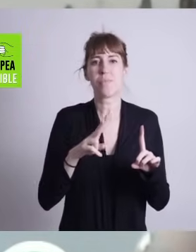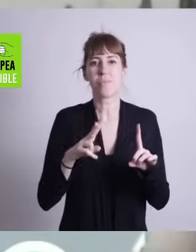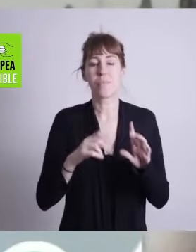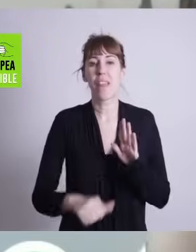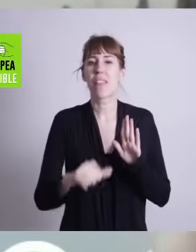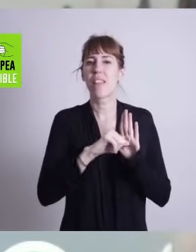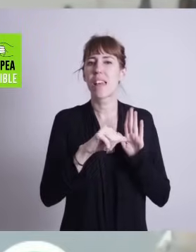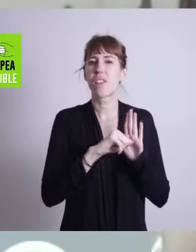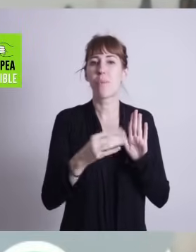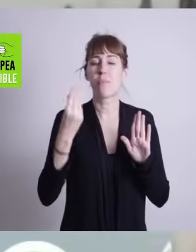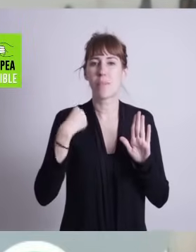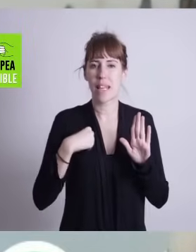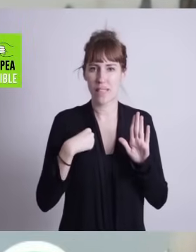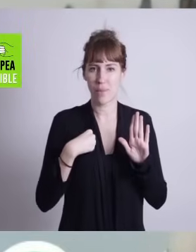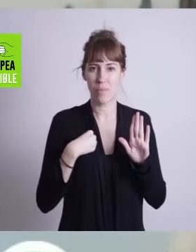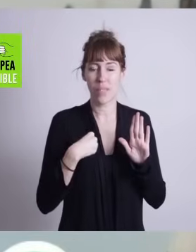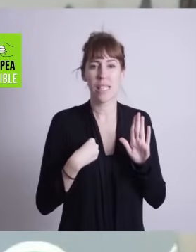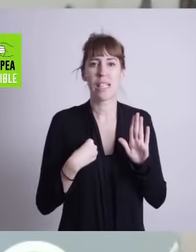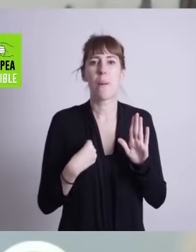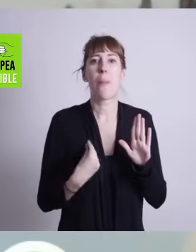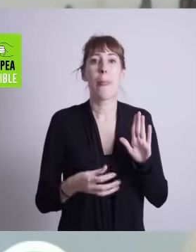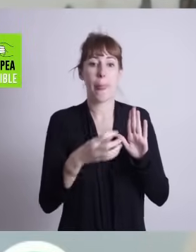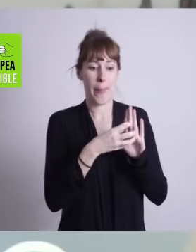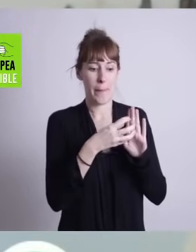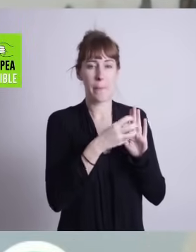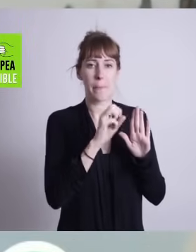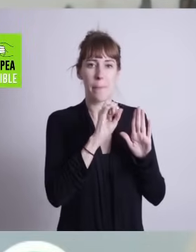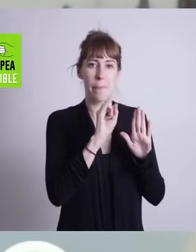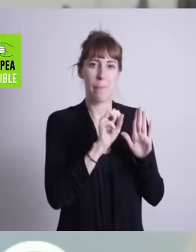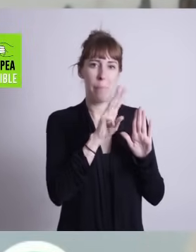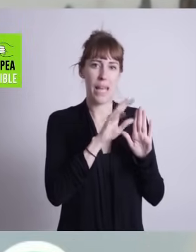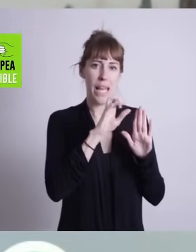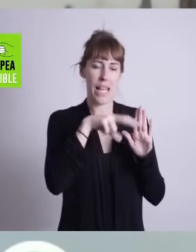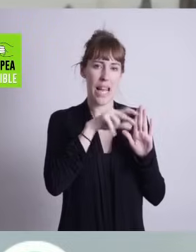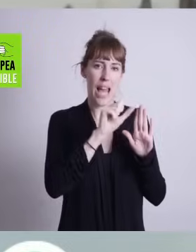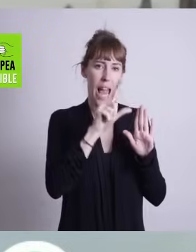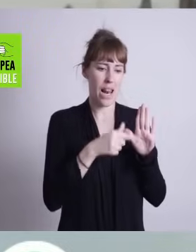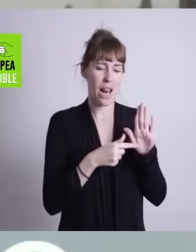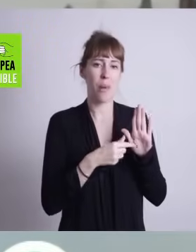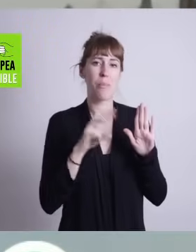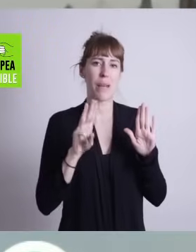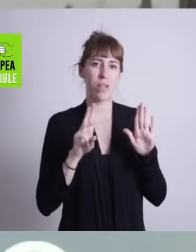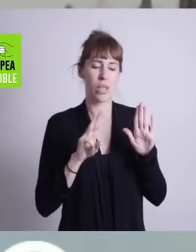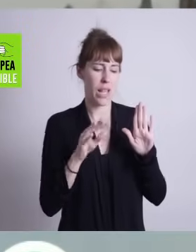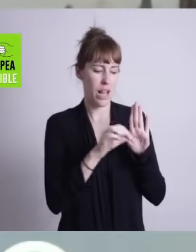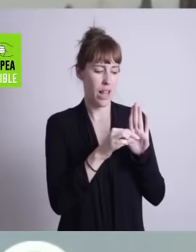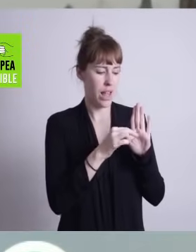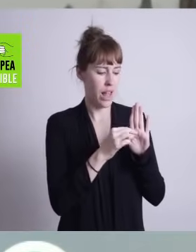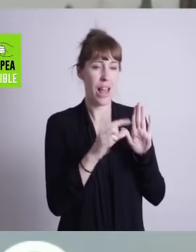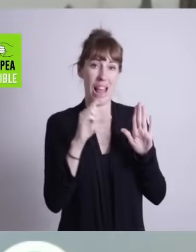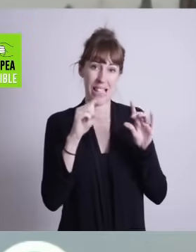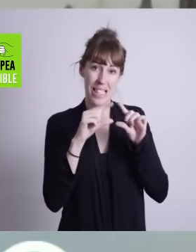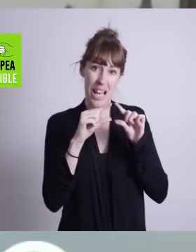centro entre las dos glándulas. Tenemos la pituitaria, perdón, la pineal, tenemos la pituitaria, y en el centro tenemos un triangulito